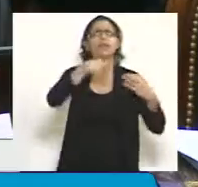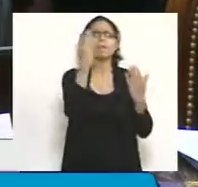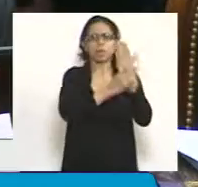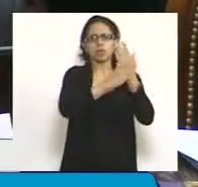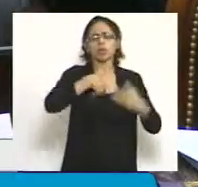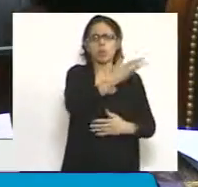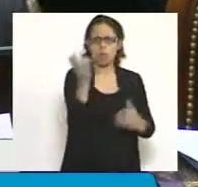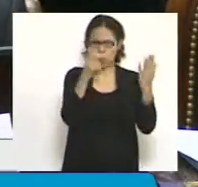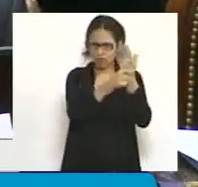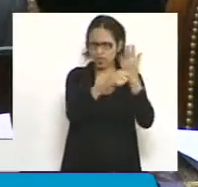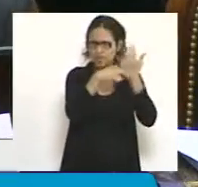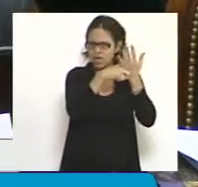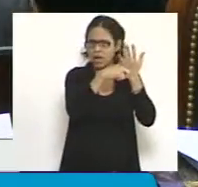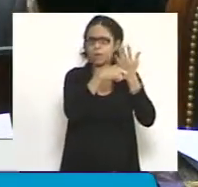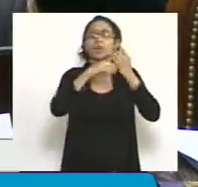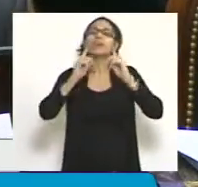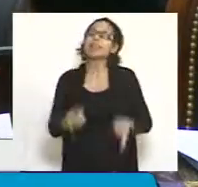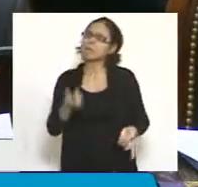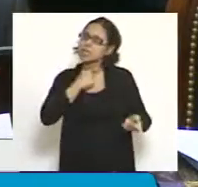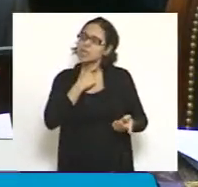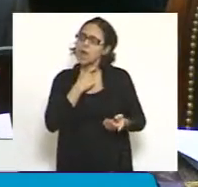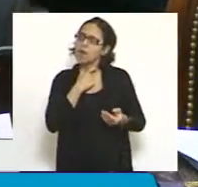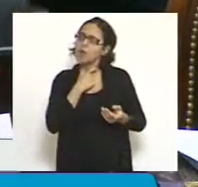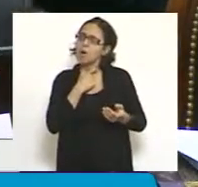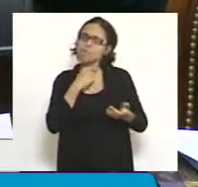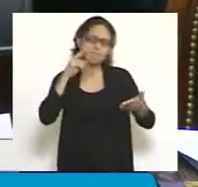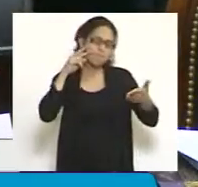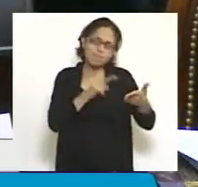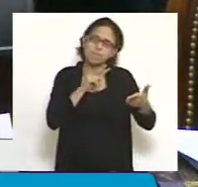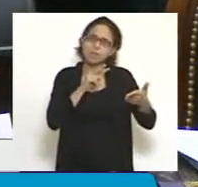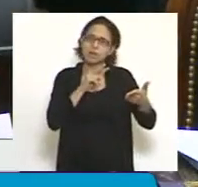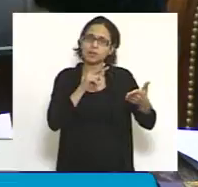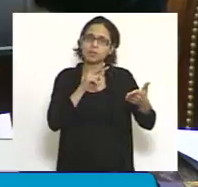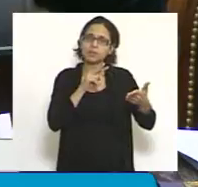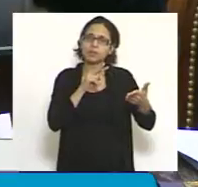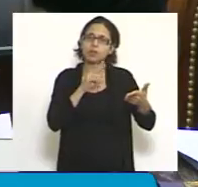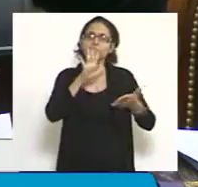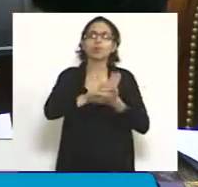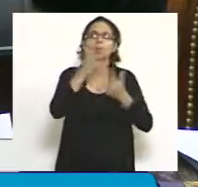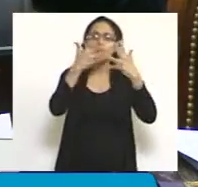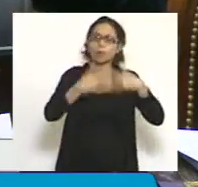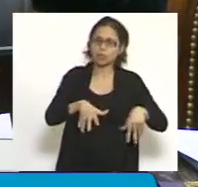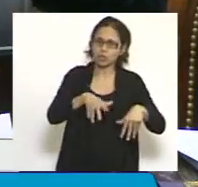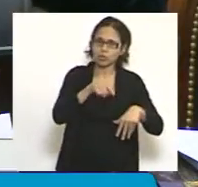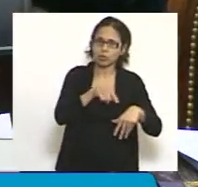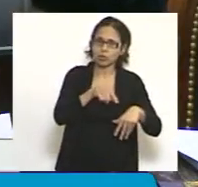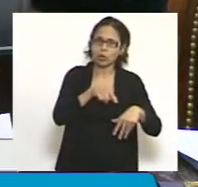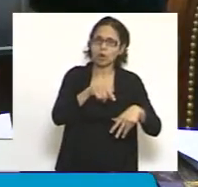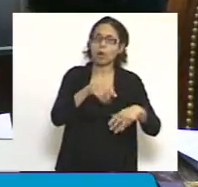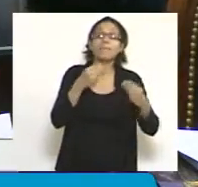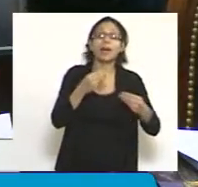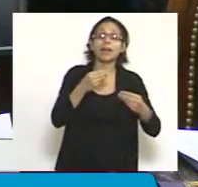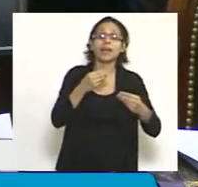Pero también quiero detenerme, aunque sea brevemente, en lo que es el proyecto para la designación